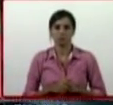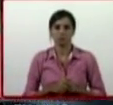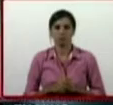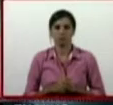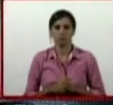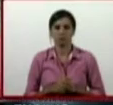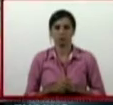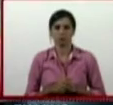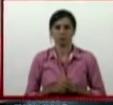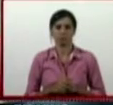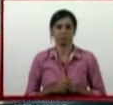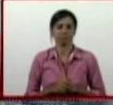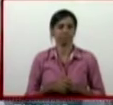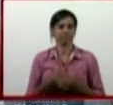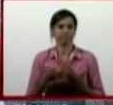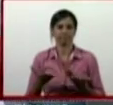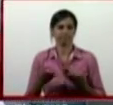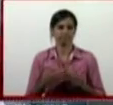Para